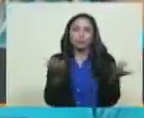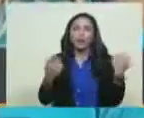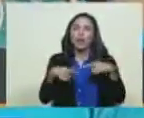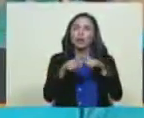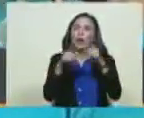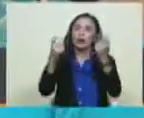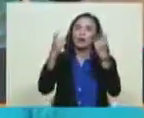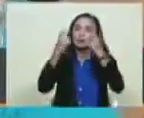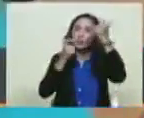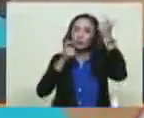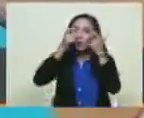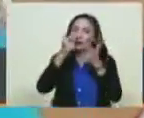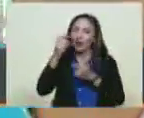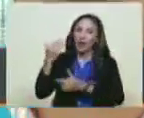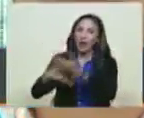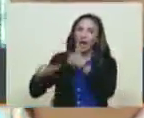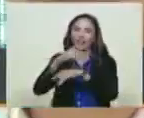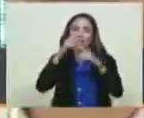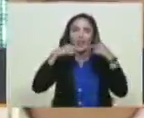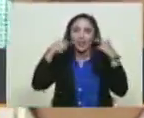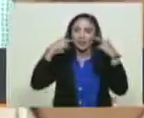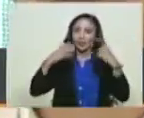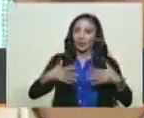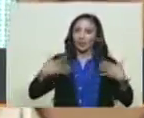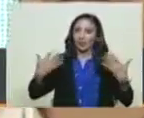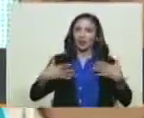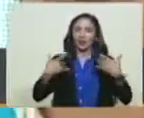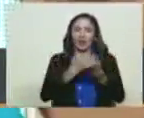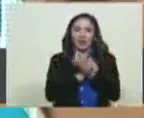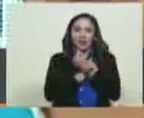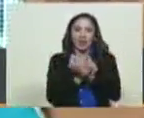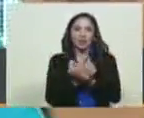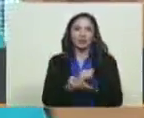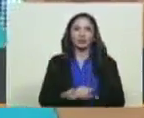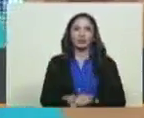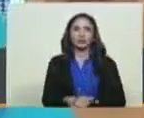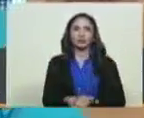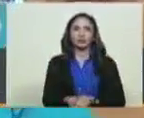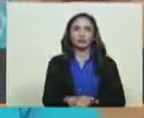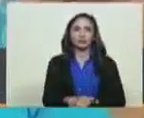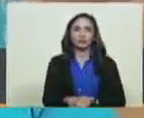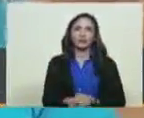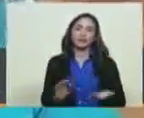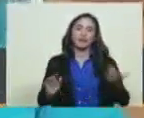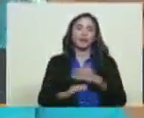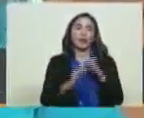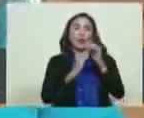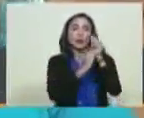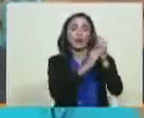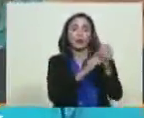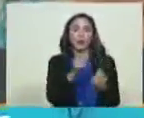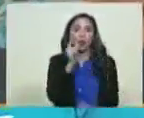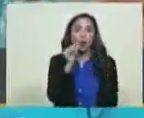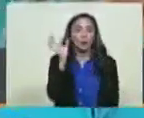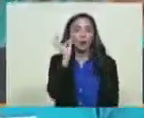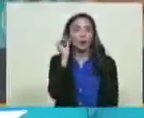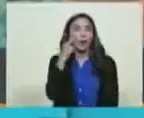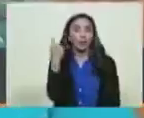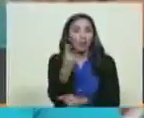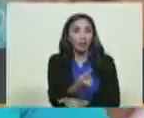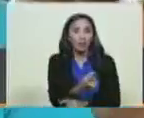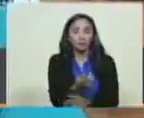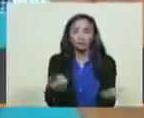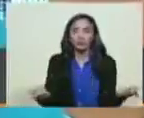comandante chávez desde la sonrisa desde el abrazo un líder y una lideresa debe tener la facultad